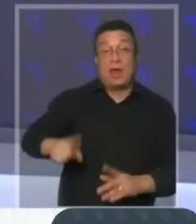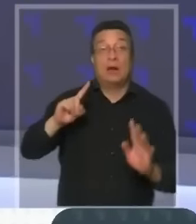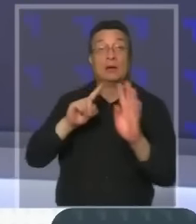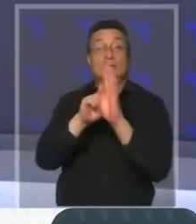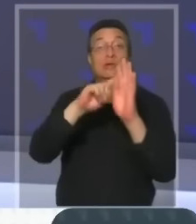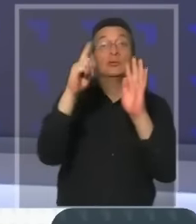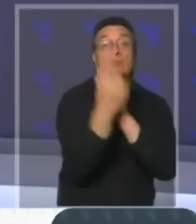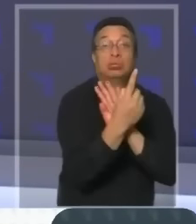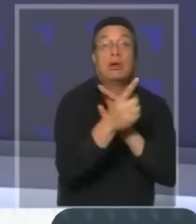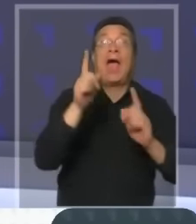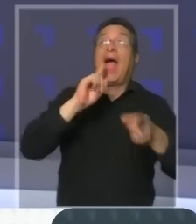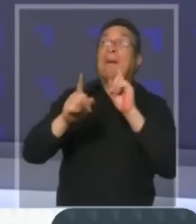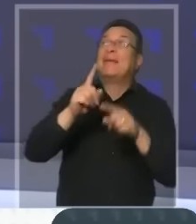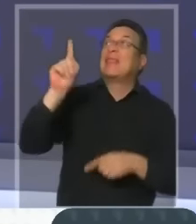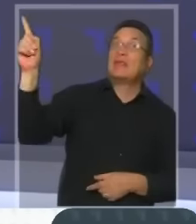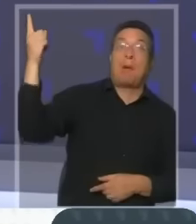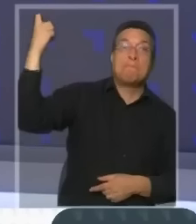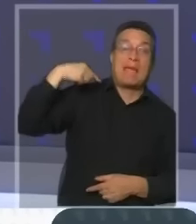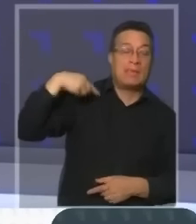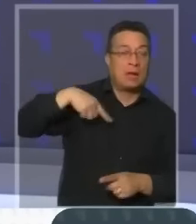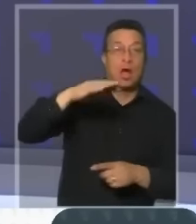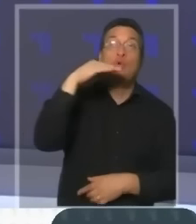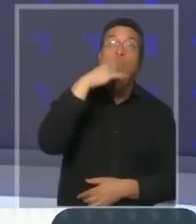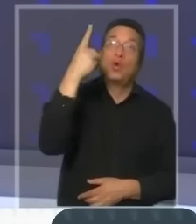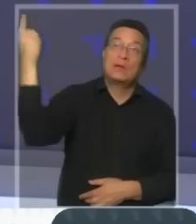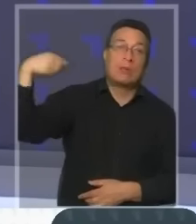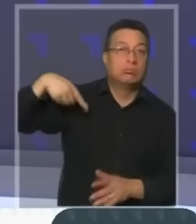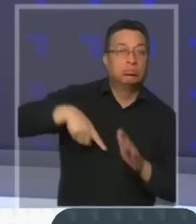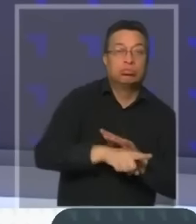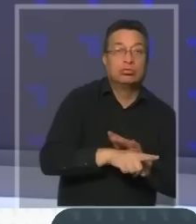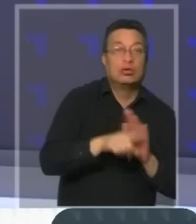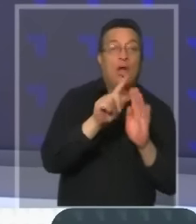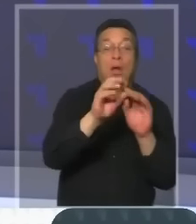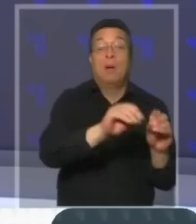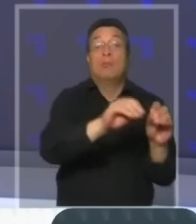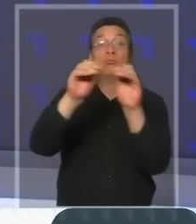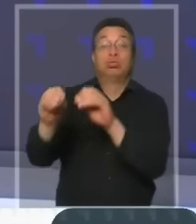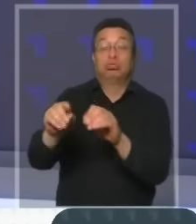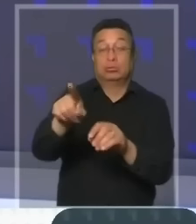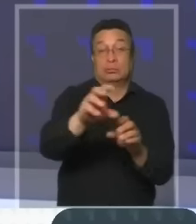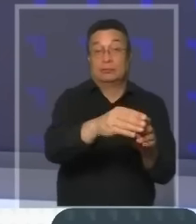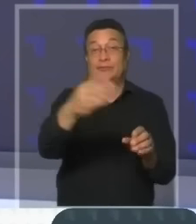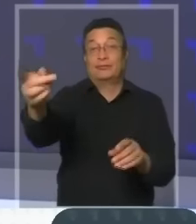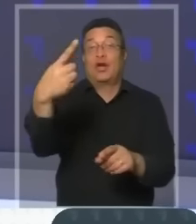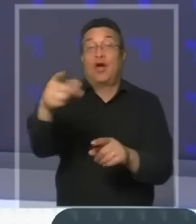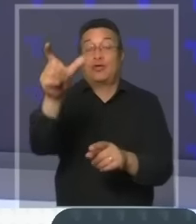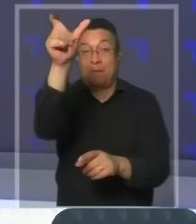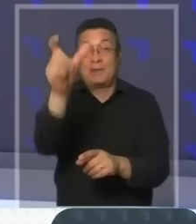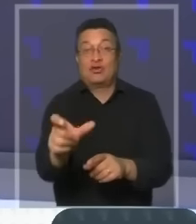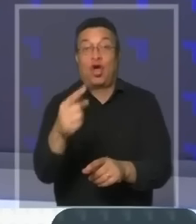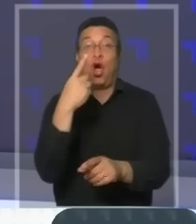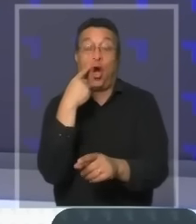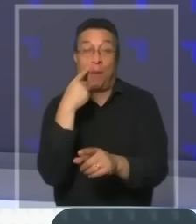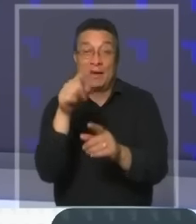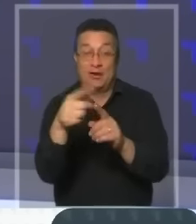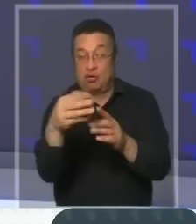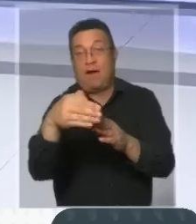prioridad administrativa desde la urgencia que posterga reexploración de paciente